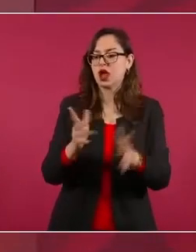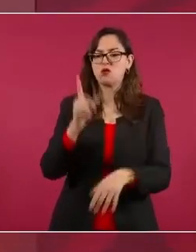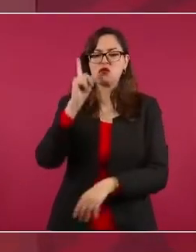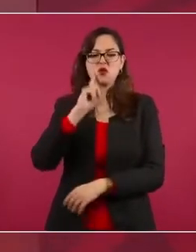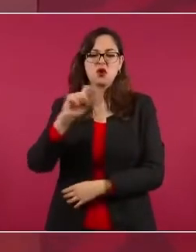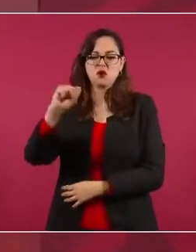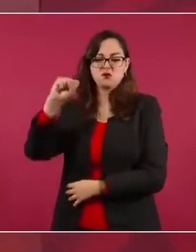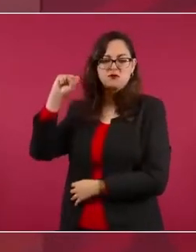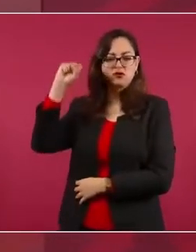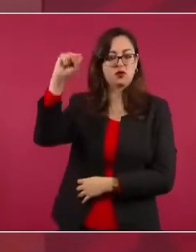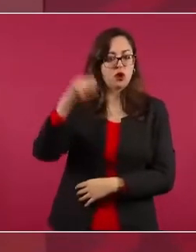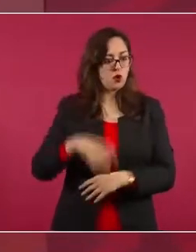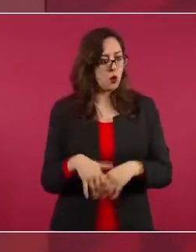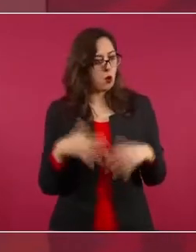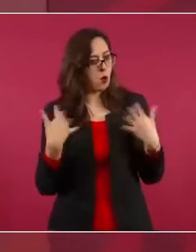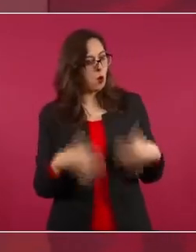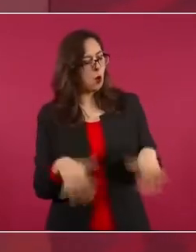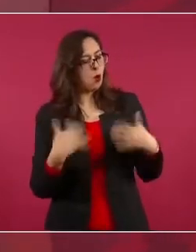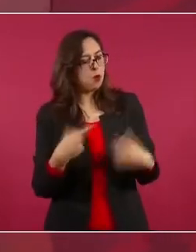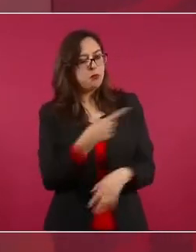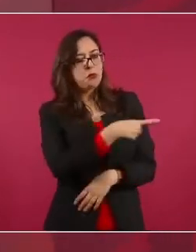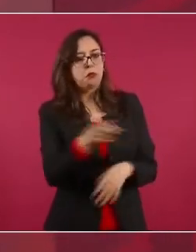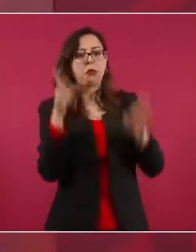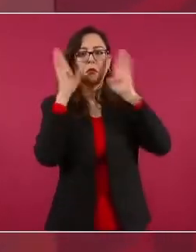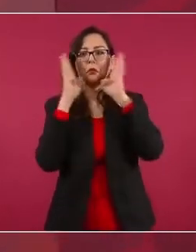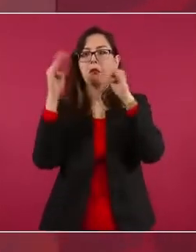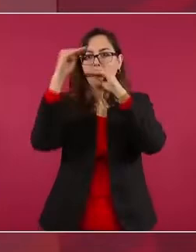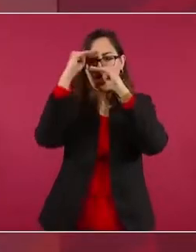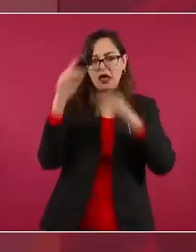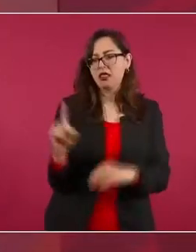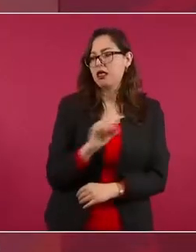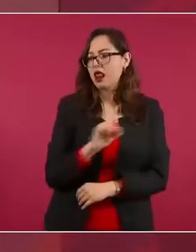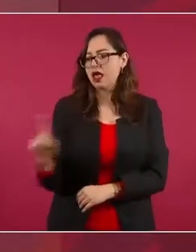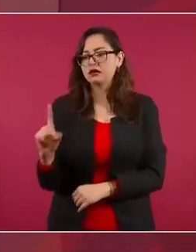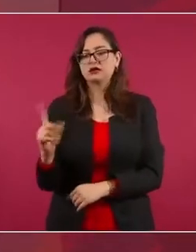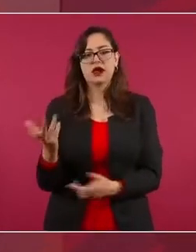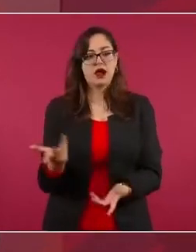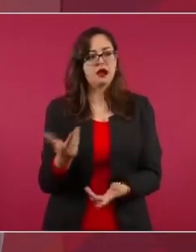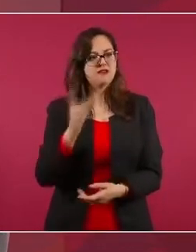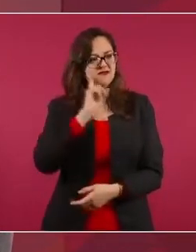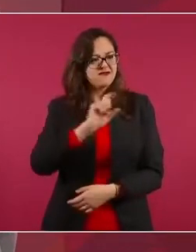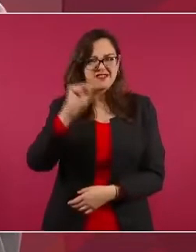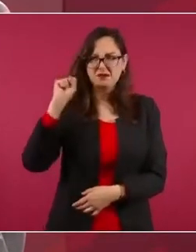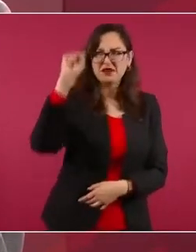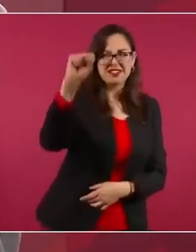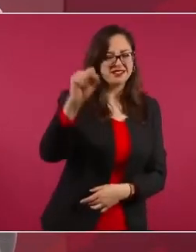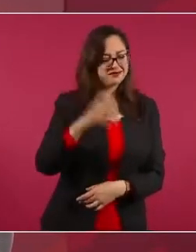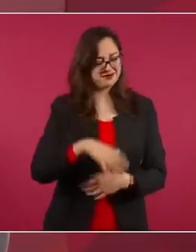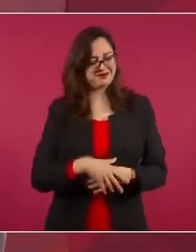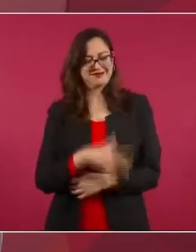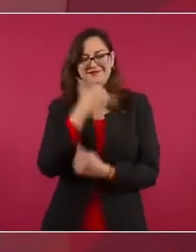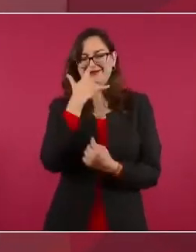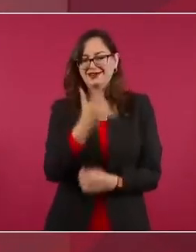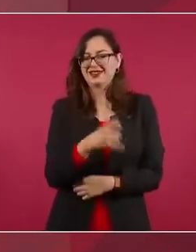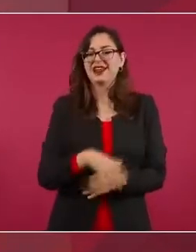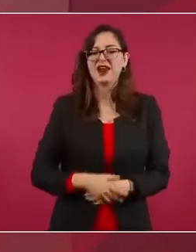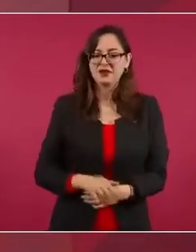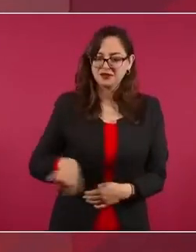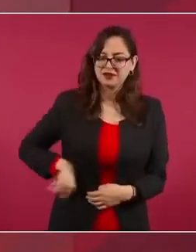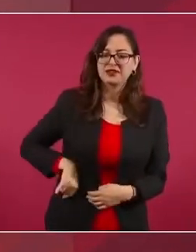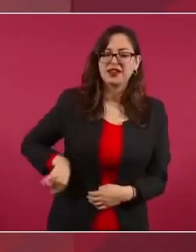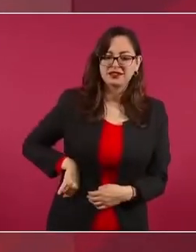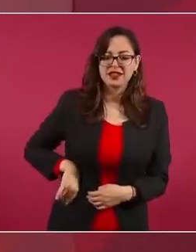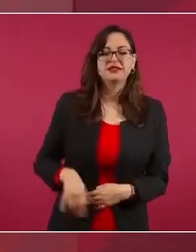los de la derecha, los conservadores. Y también aclarando algo que es